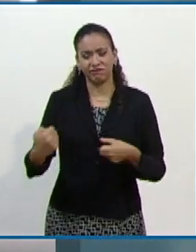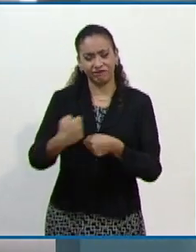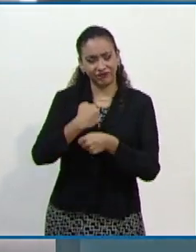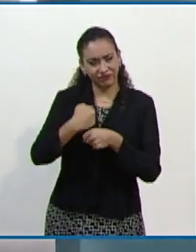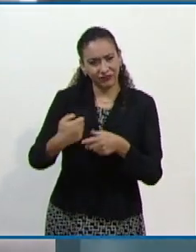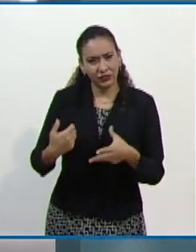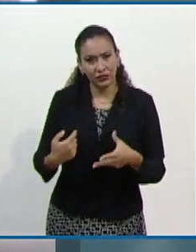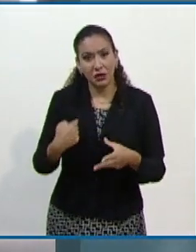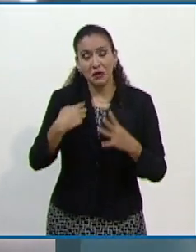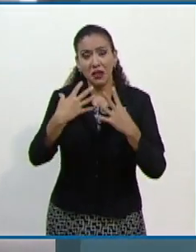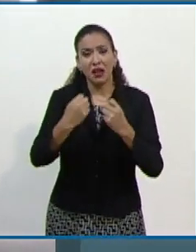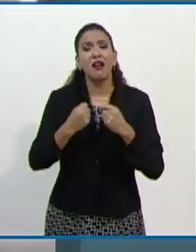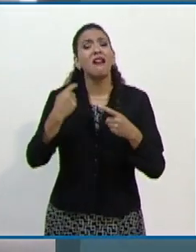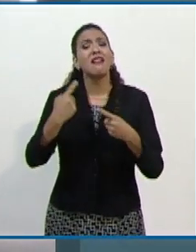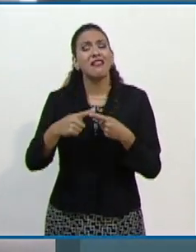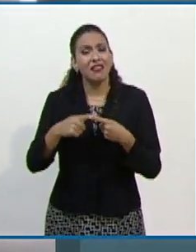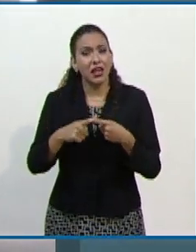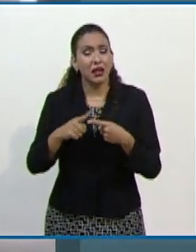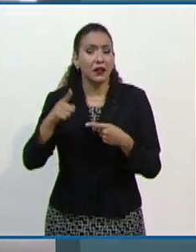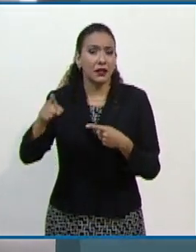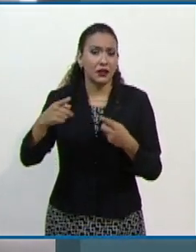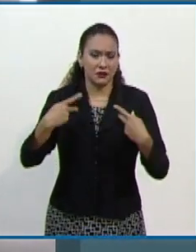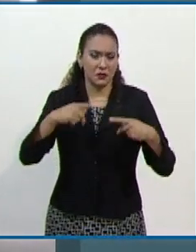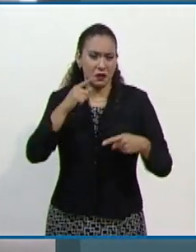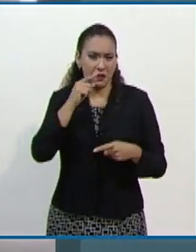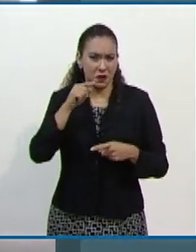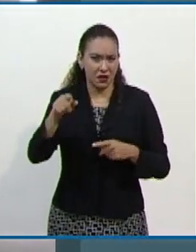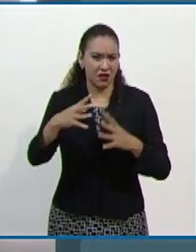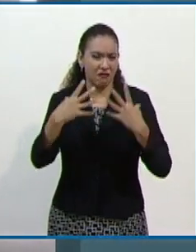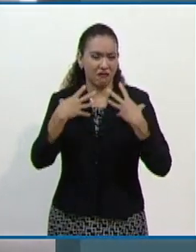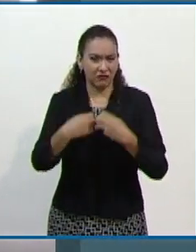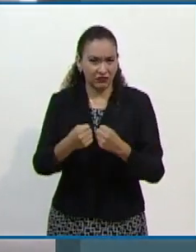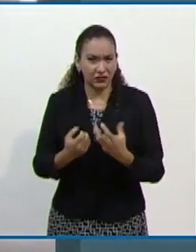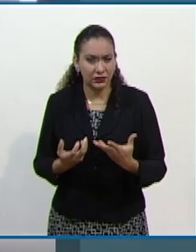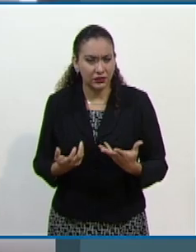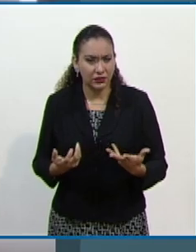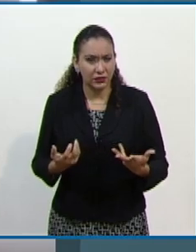Me detuvieron elementos de la Secretaría de la Seguridad Ciudadana